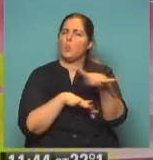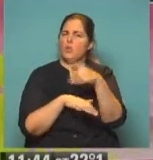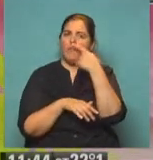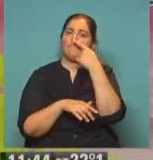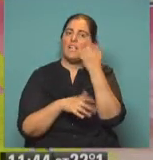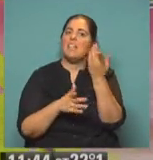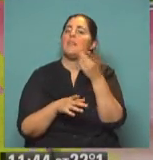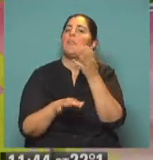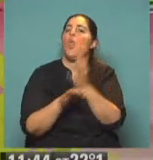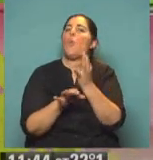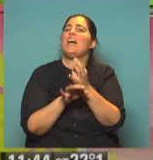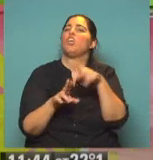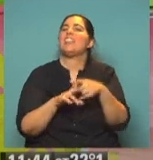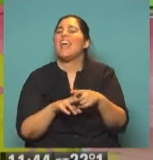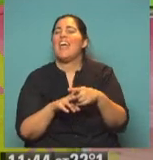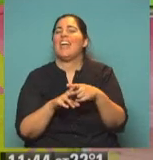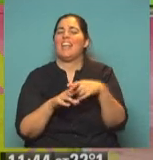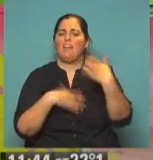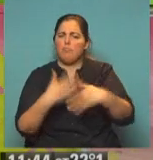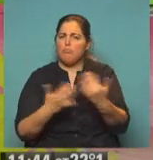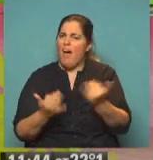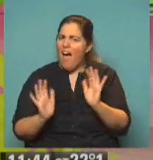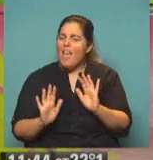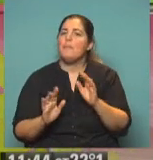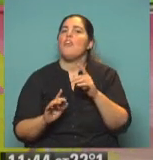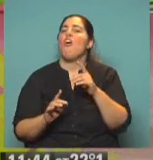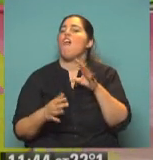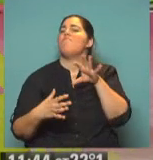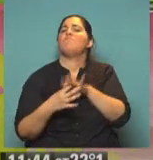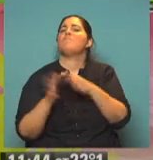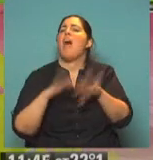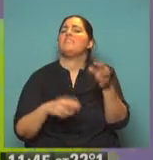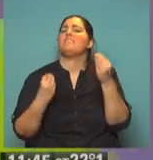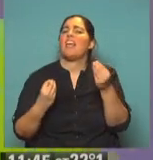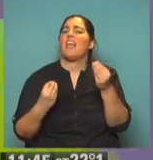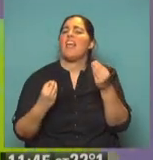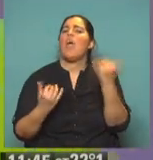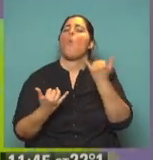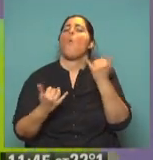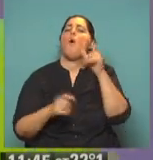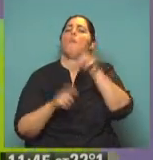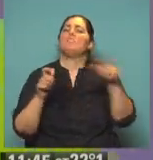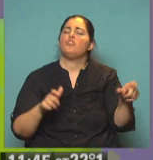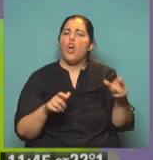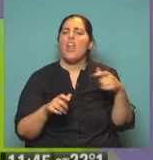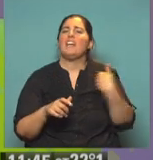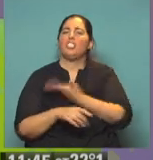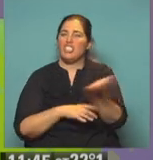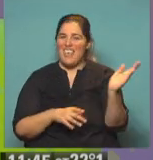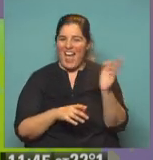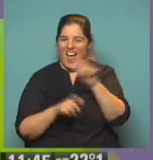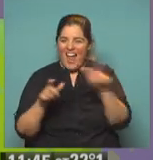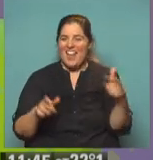que tienen que ver con educación técnica, pero tiene que ver con que ha habido actores sociales